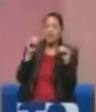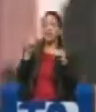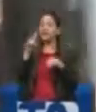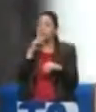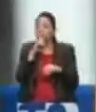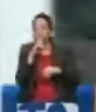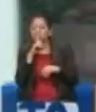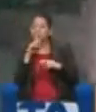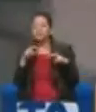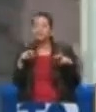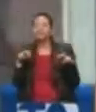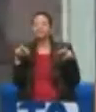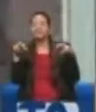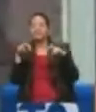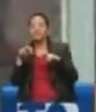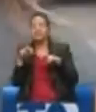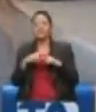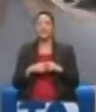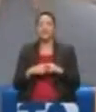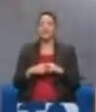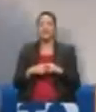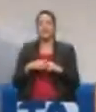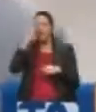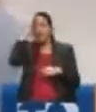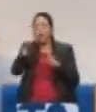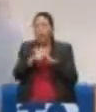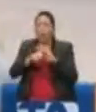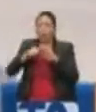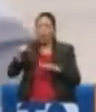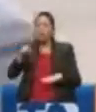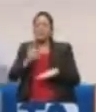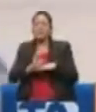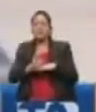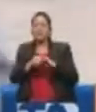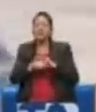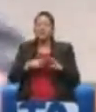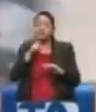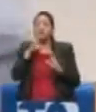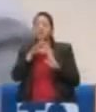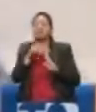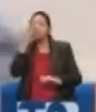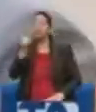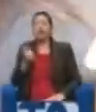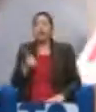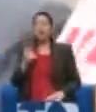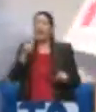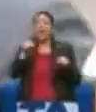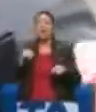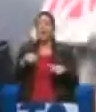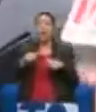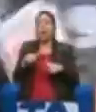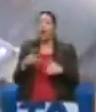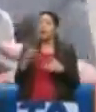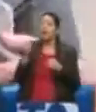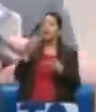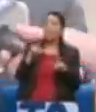descubiertos, no dijeron: esta boca es mía. ¿Por qué se ocultan del país? ¿Se acuerda que votaron por usted? No nos estamos ocultando. Entonces, ¿por qué vienen acá sin la prensa y no